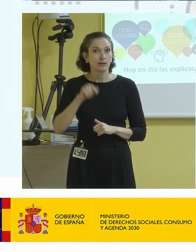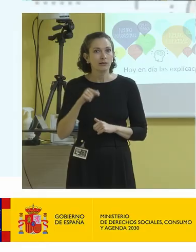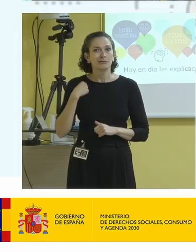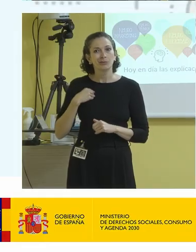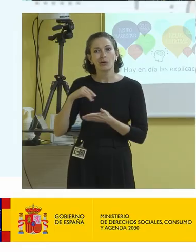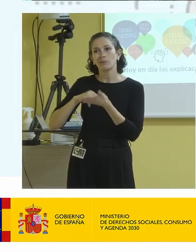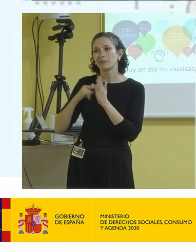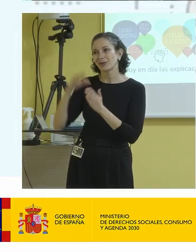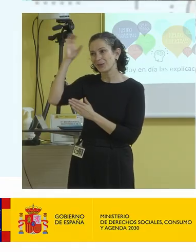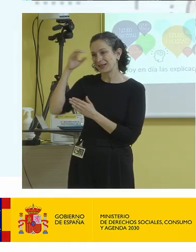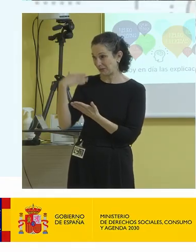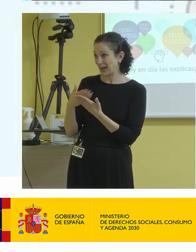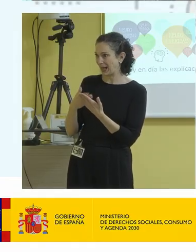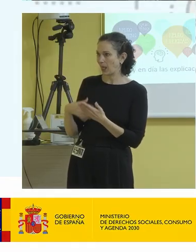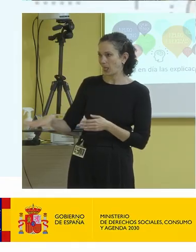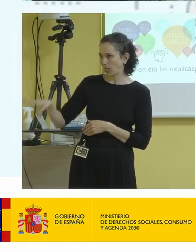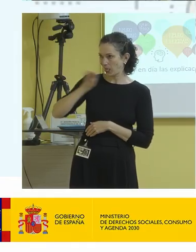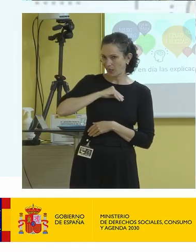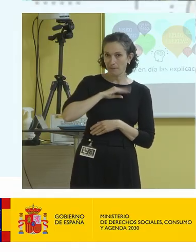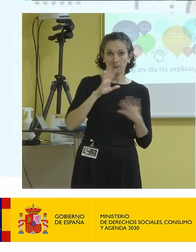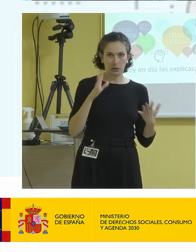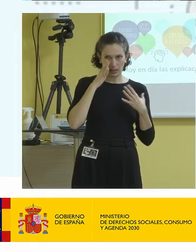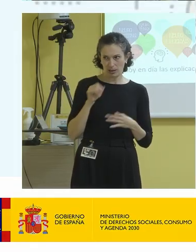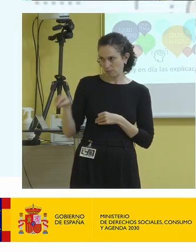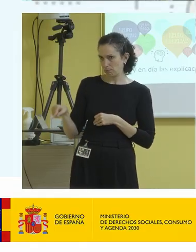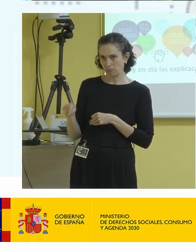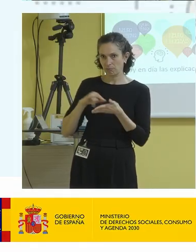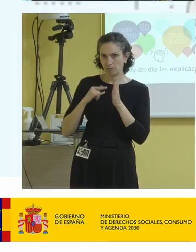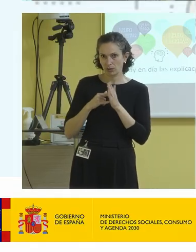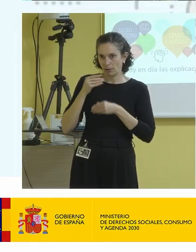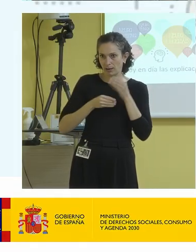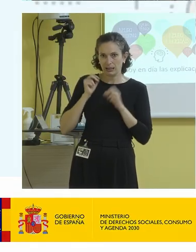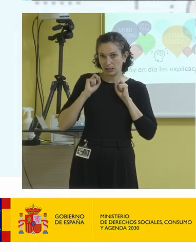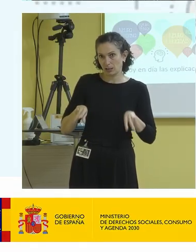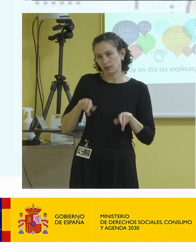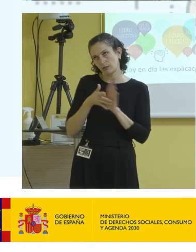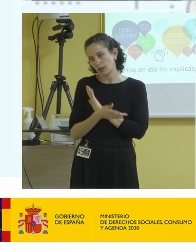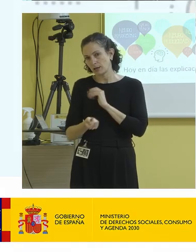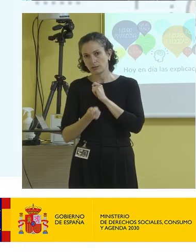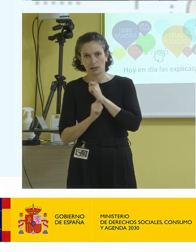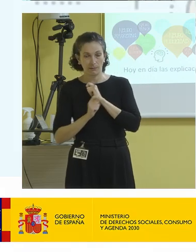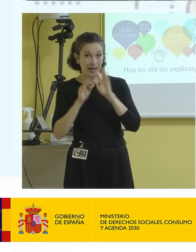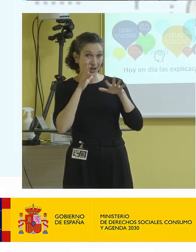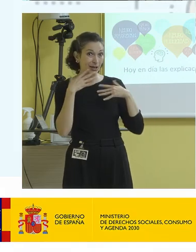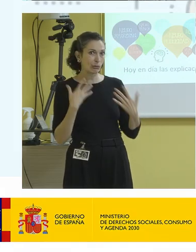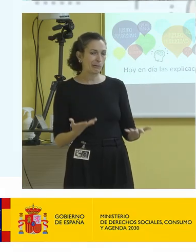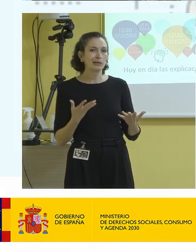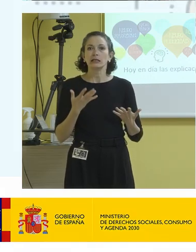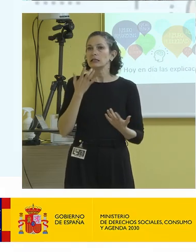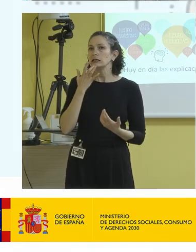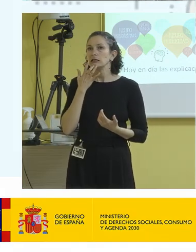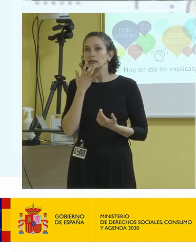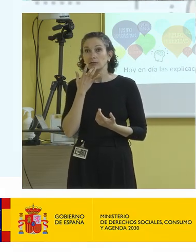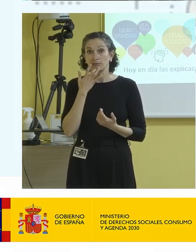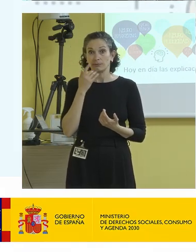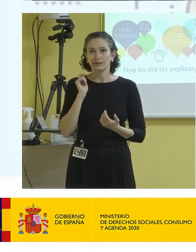legitimidad del método científico y apropiárselo sin utilizar el método científico. Se hace trampas, obviamente. Y hoy en día lo que tiene mucha legitimidad y nos vende mucho